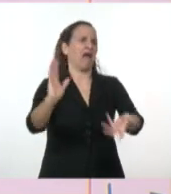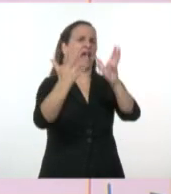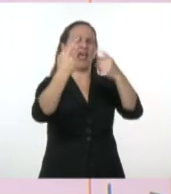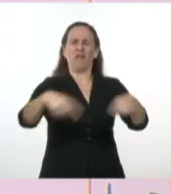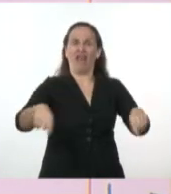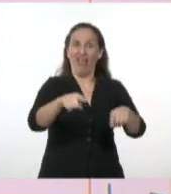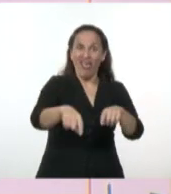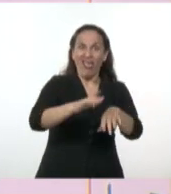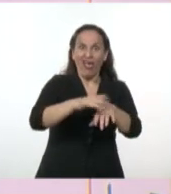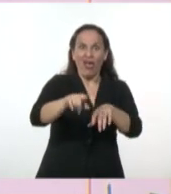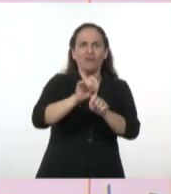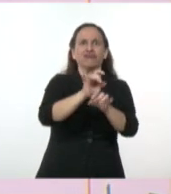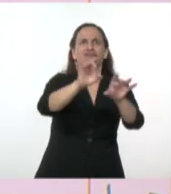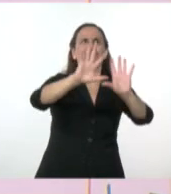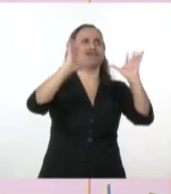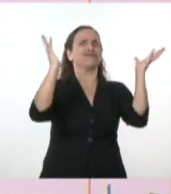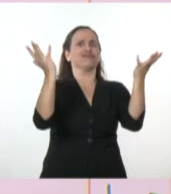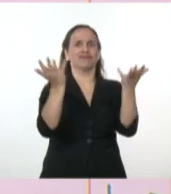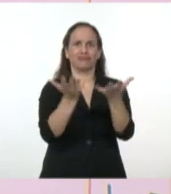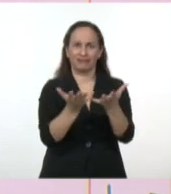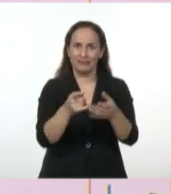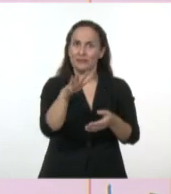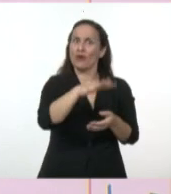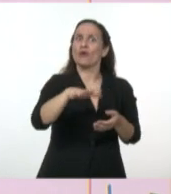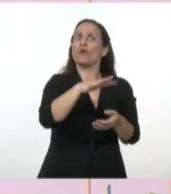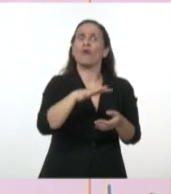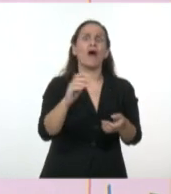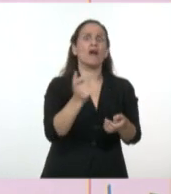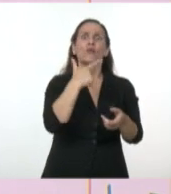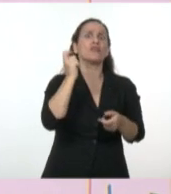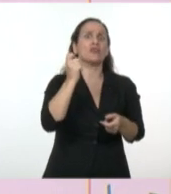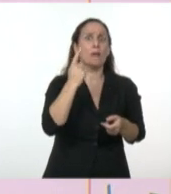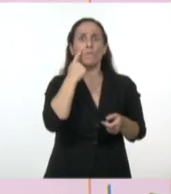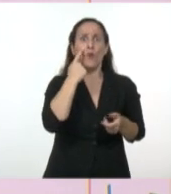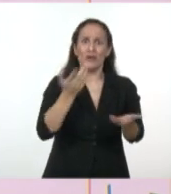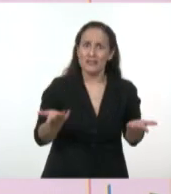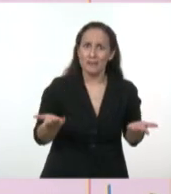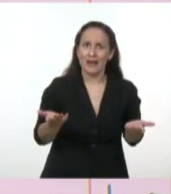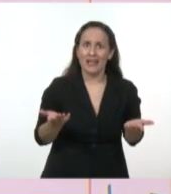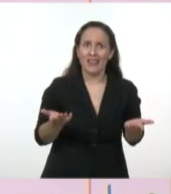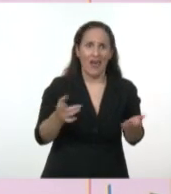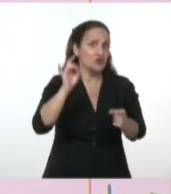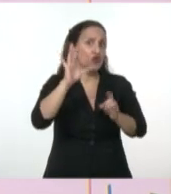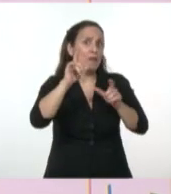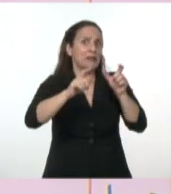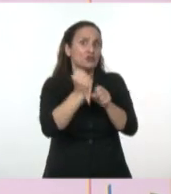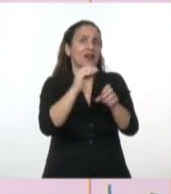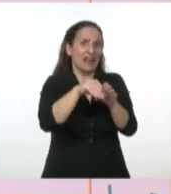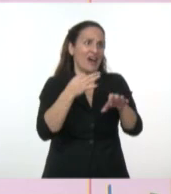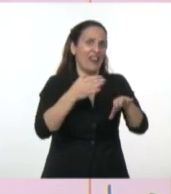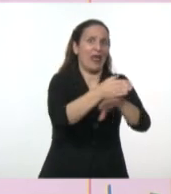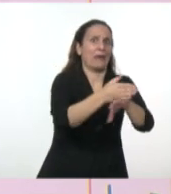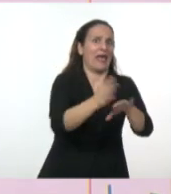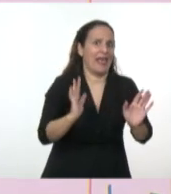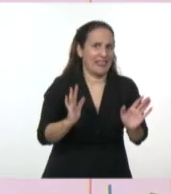contamina muchísimo el medio ambiente. Además, ese lugar es propiedad de la municipalidad y solo que tendrían que entrar los trabajadores de ahí. Tenemos que